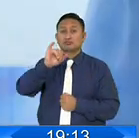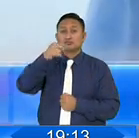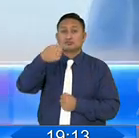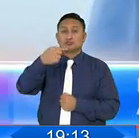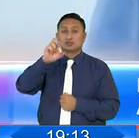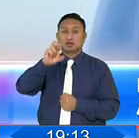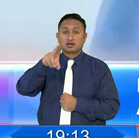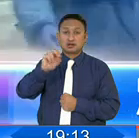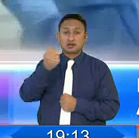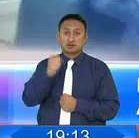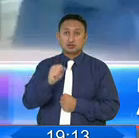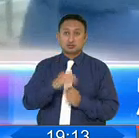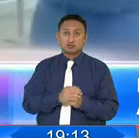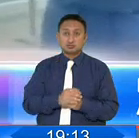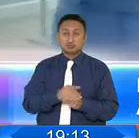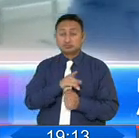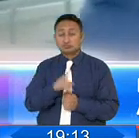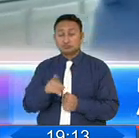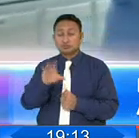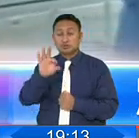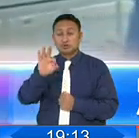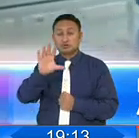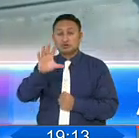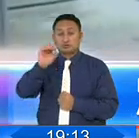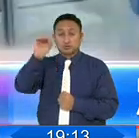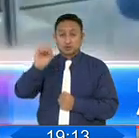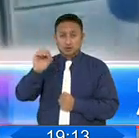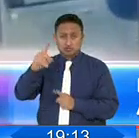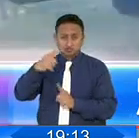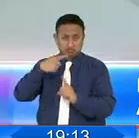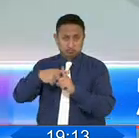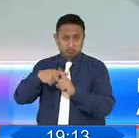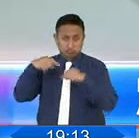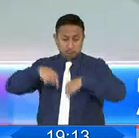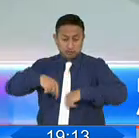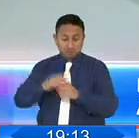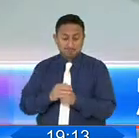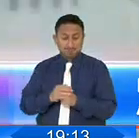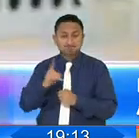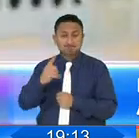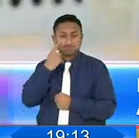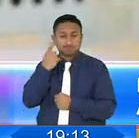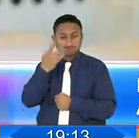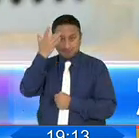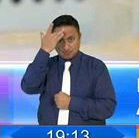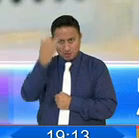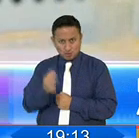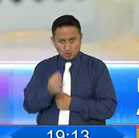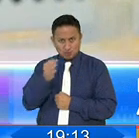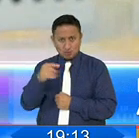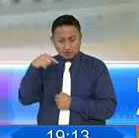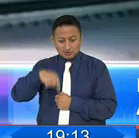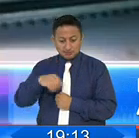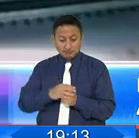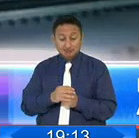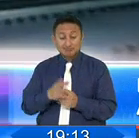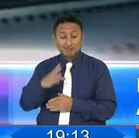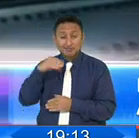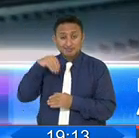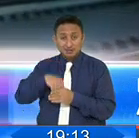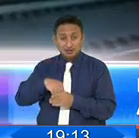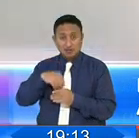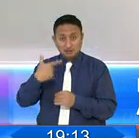una sensibilidad del 95%. Puede ser usada para diagnosticar la enfermedad. Lo que detecta son las proteínas del